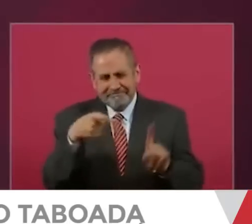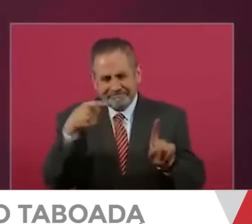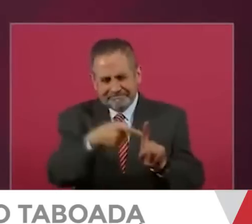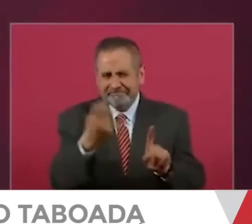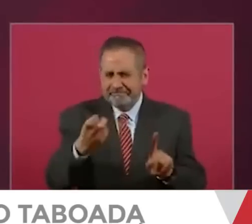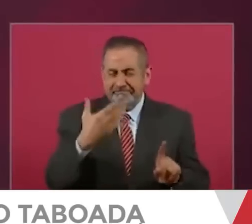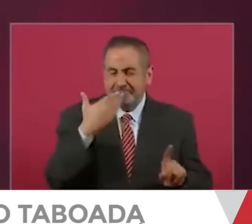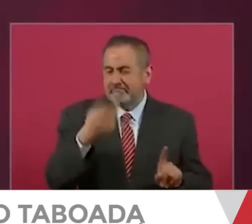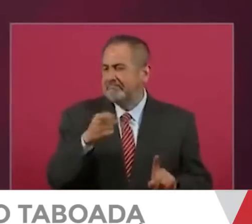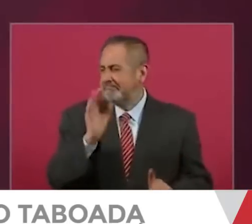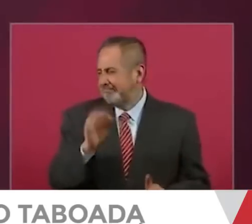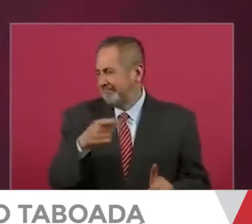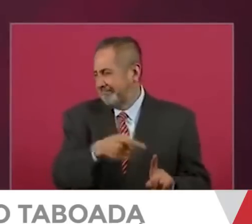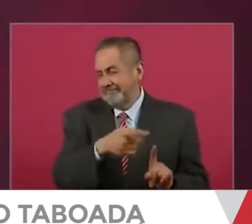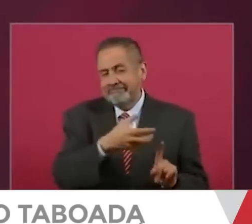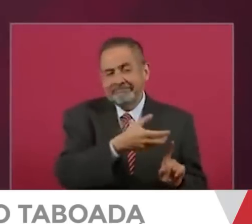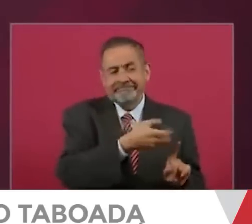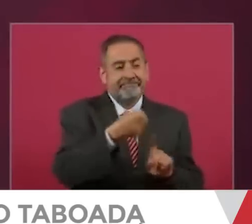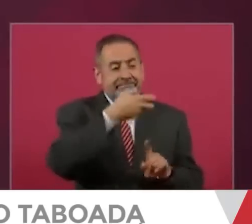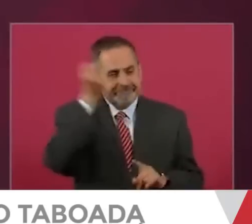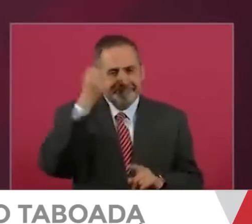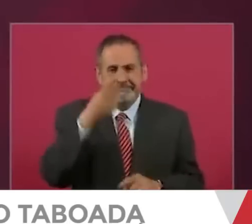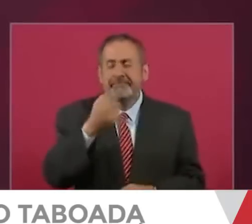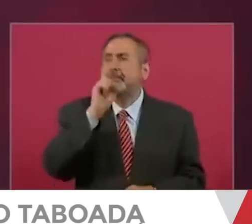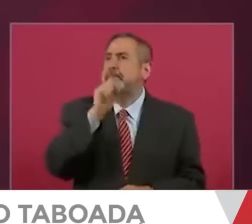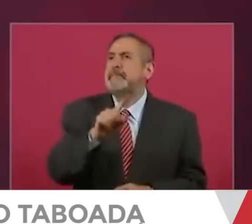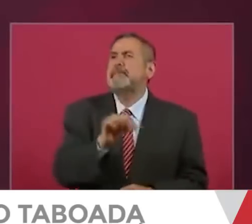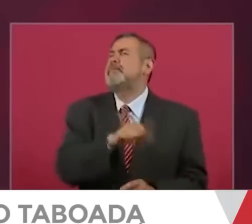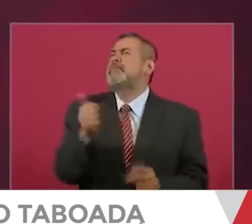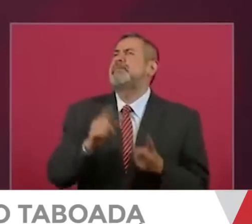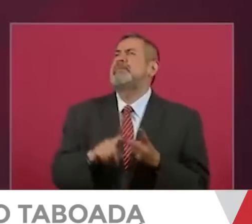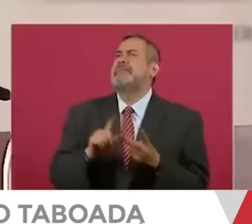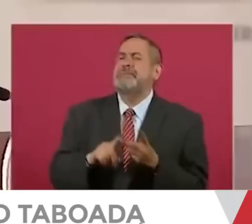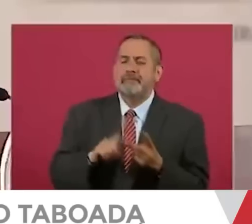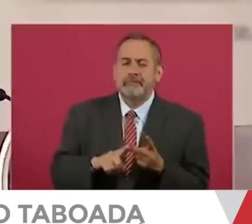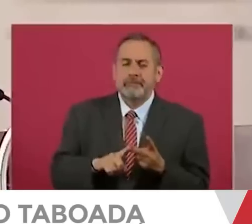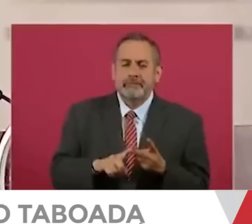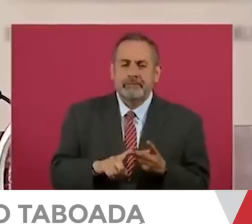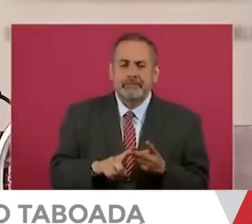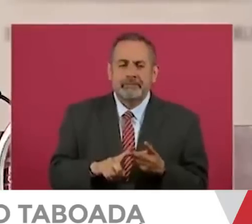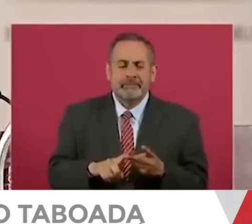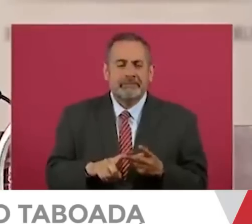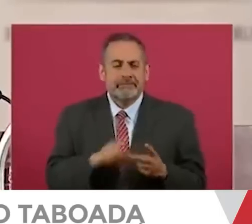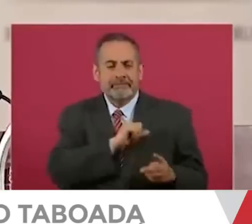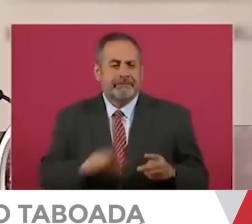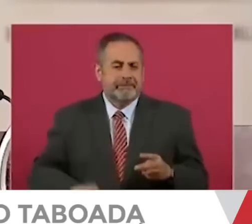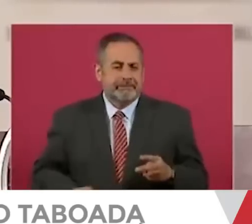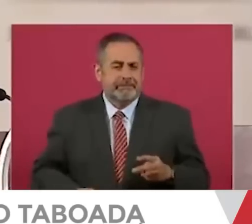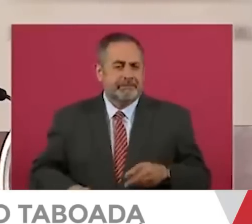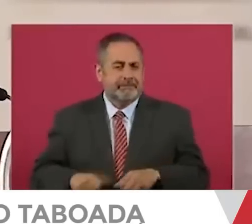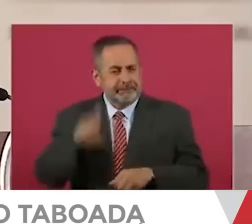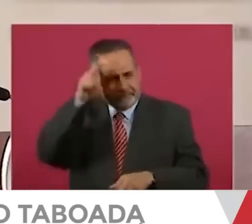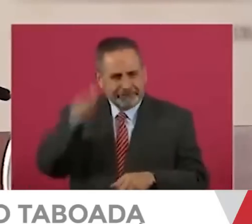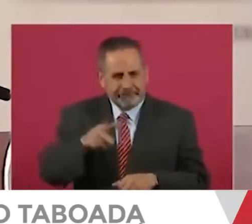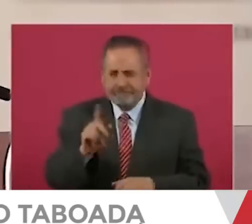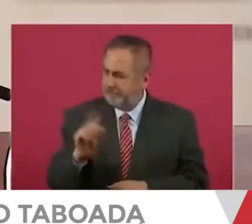ese porque también este estaba el de Miguel Hidalgo pero no